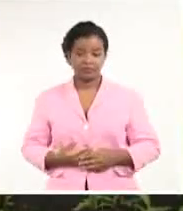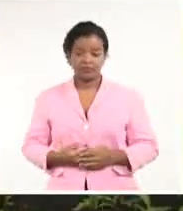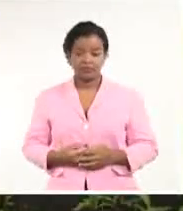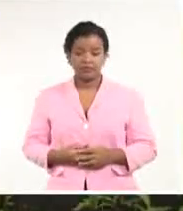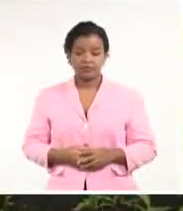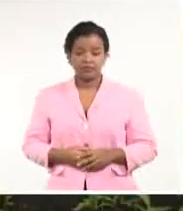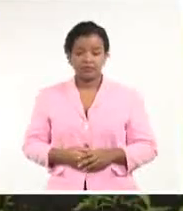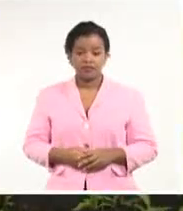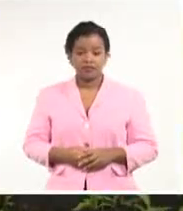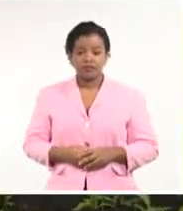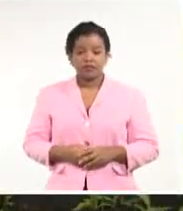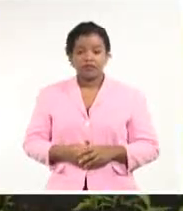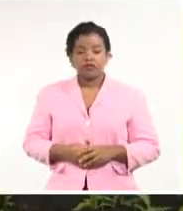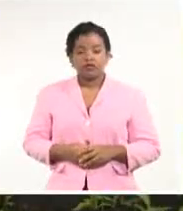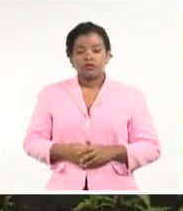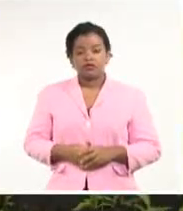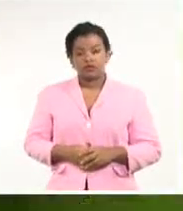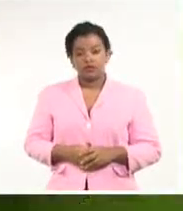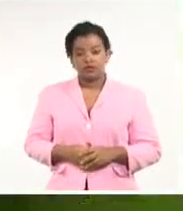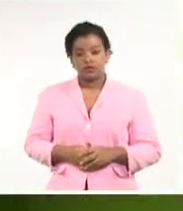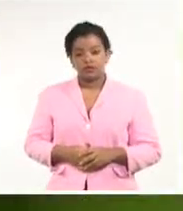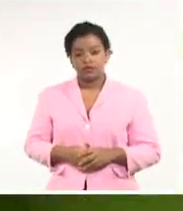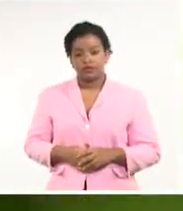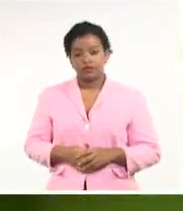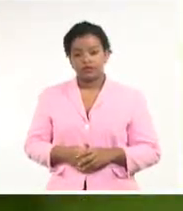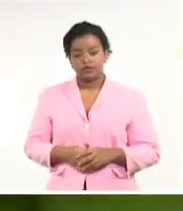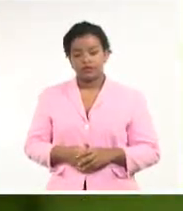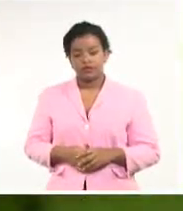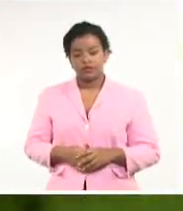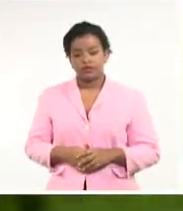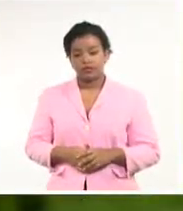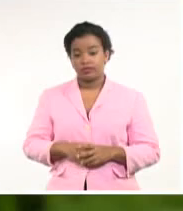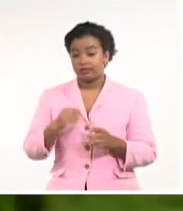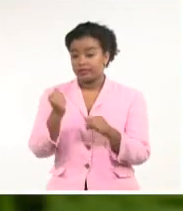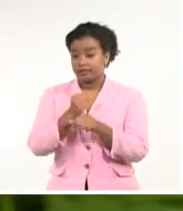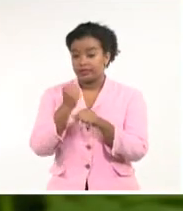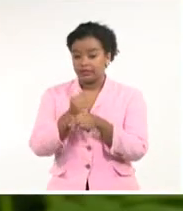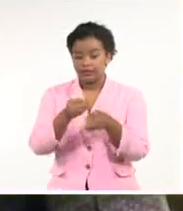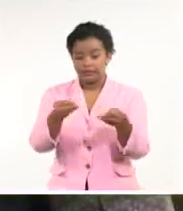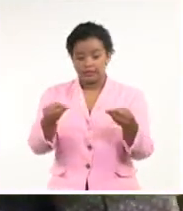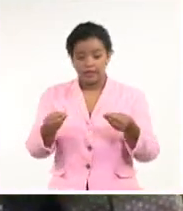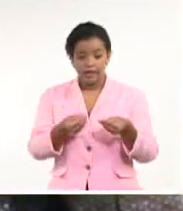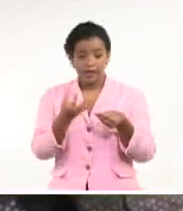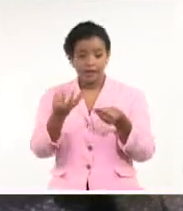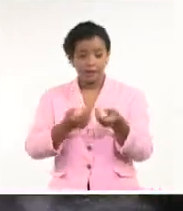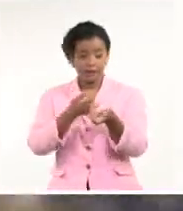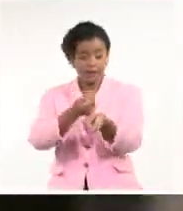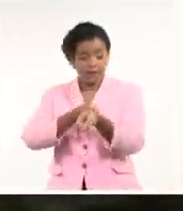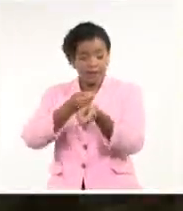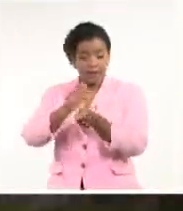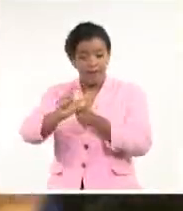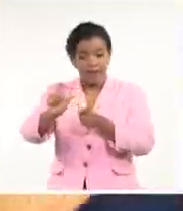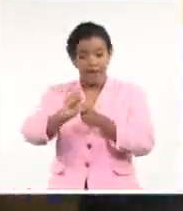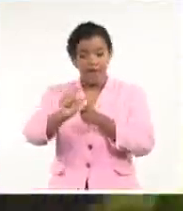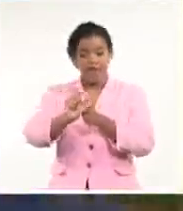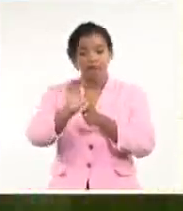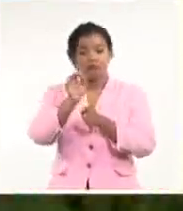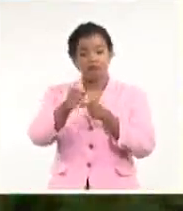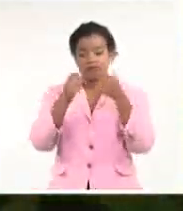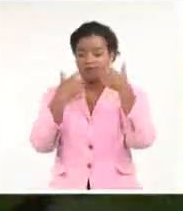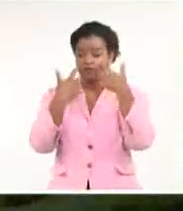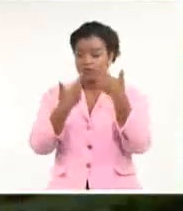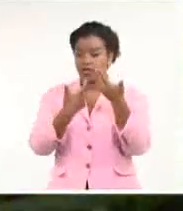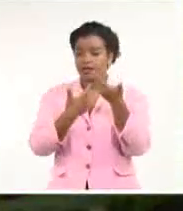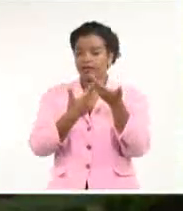La implementación de sistemas agrícolas sostenibles que impliquen la participación de toda la familia ha sido la base para la consumación del proyecto de la